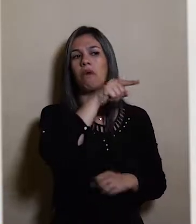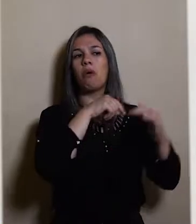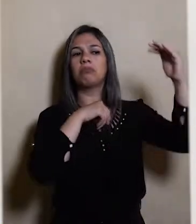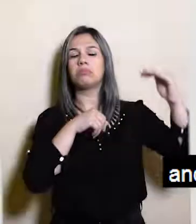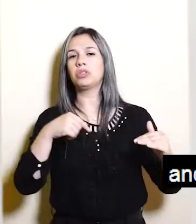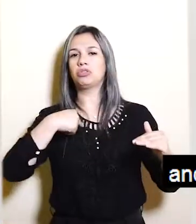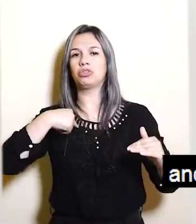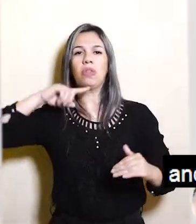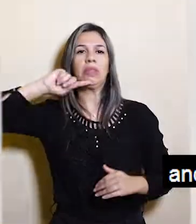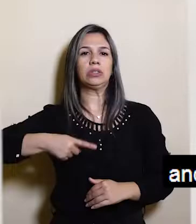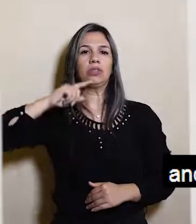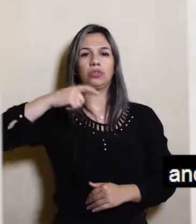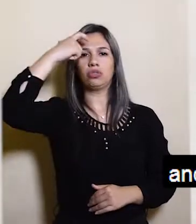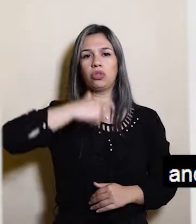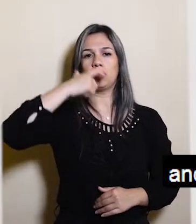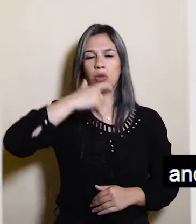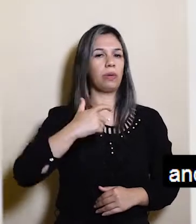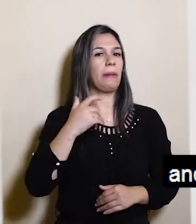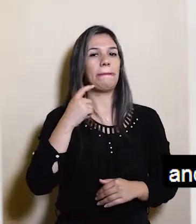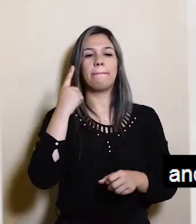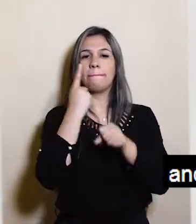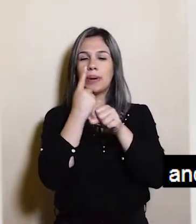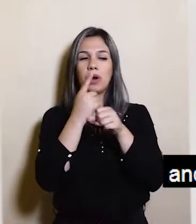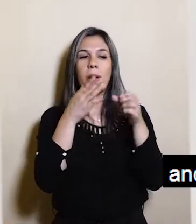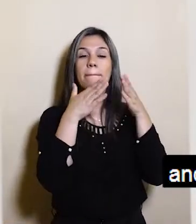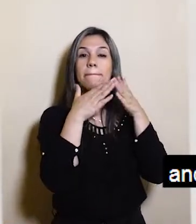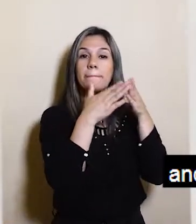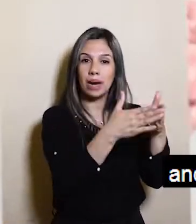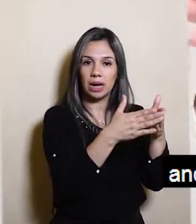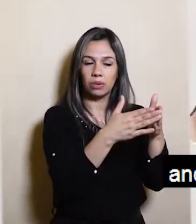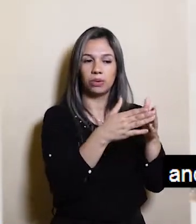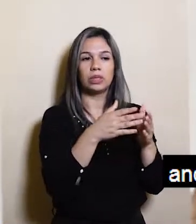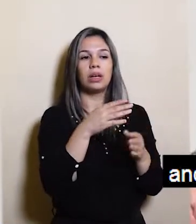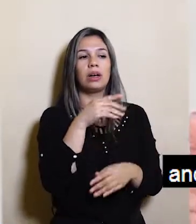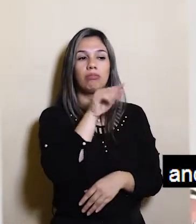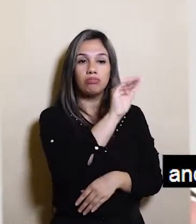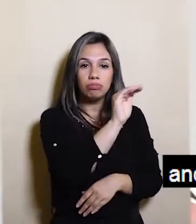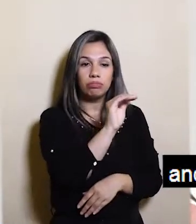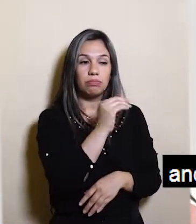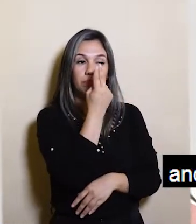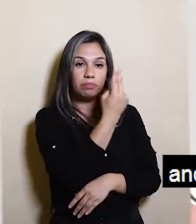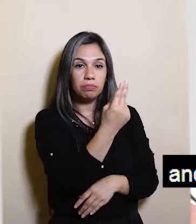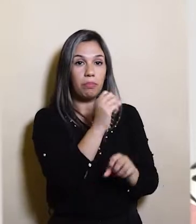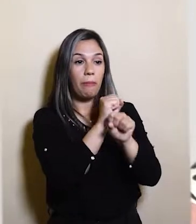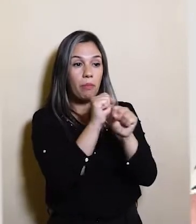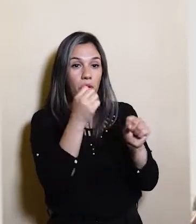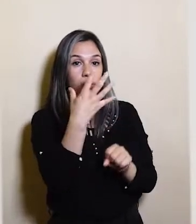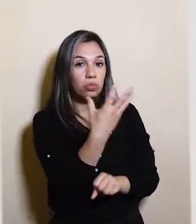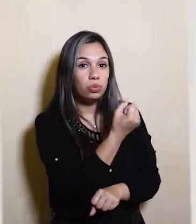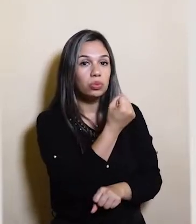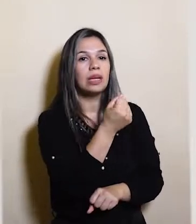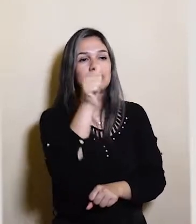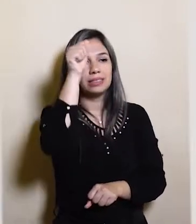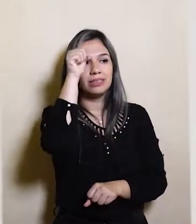propias decisiones y entonces vos tenés que preguntar, no avanzar por sobre los derechos de esas personas, ¿verdad?